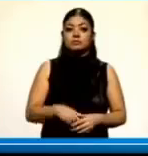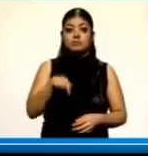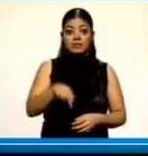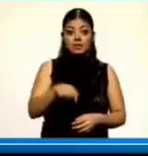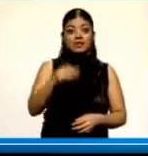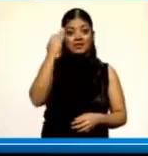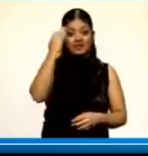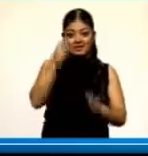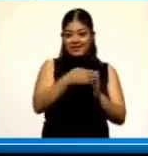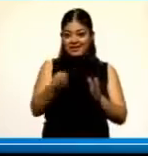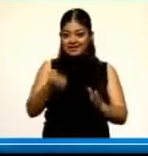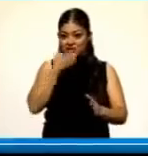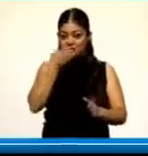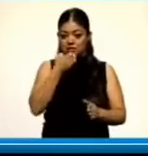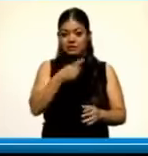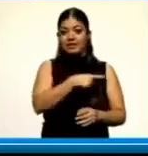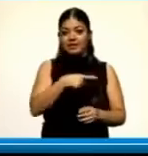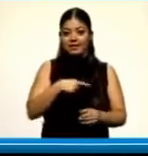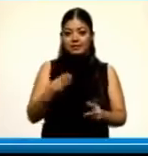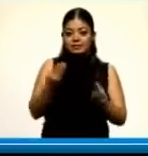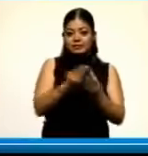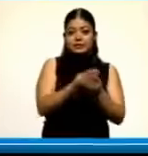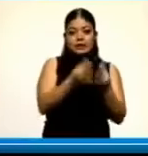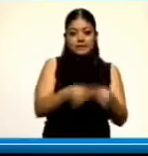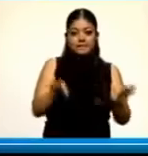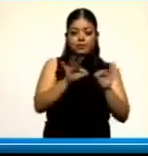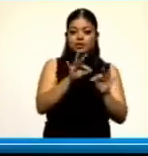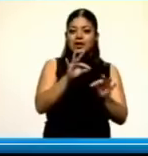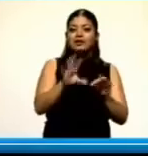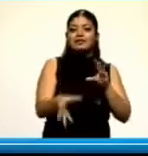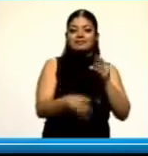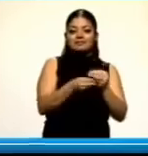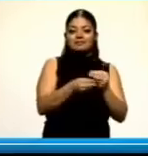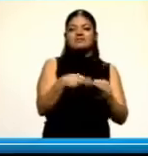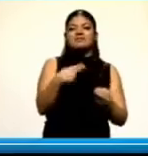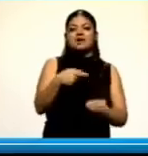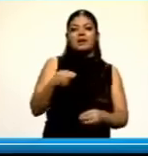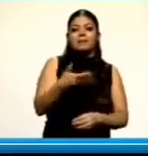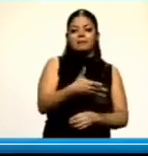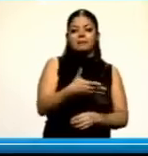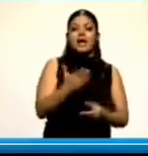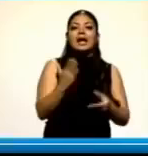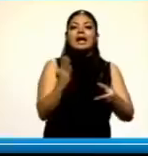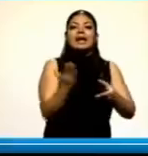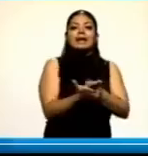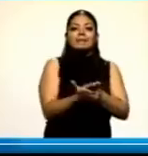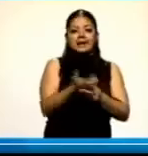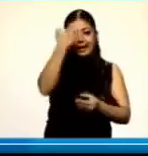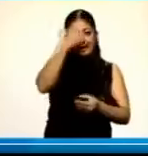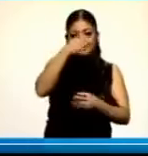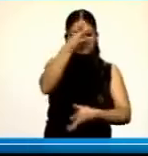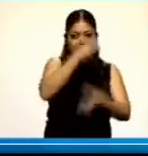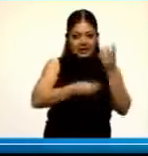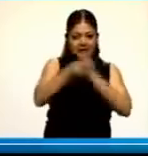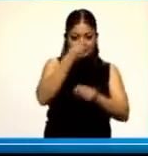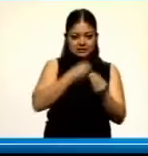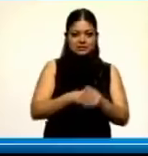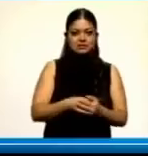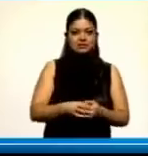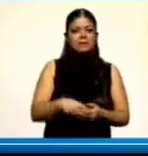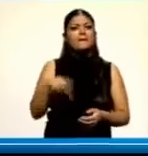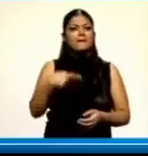escolar incorporaremos un elemento de valoración complementario conocido como carpeta de experiencias.